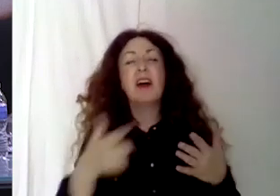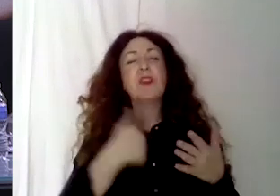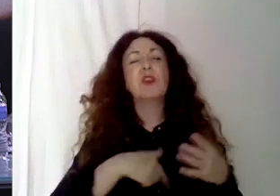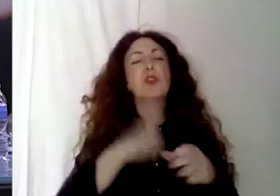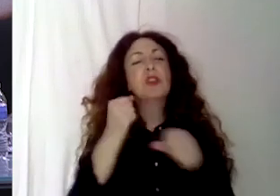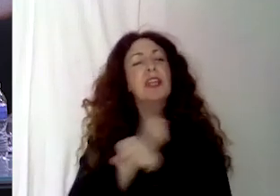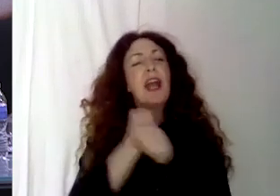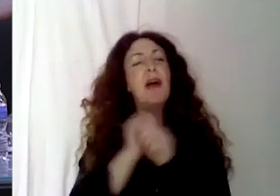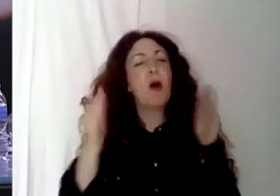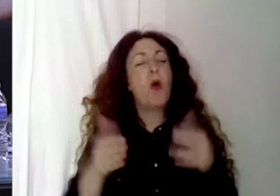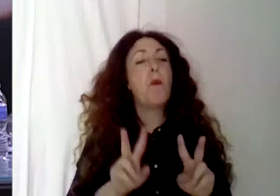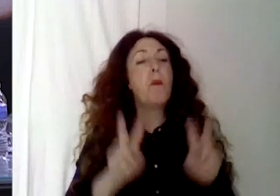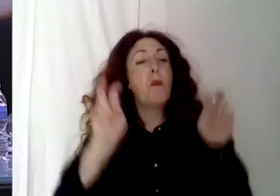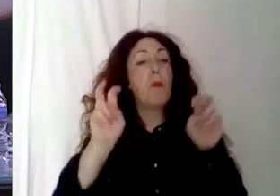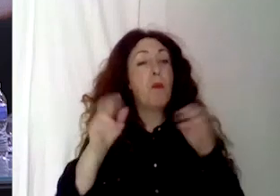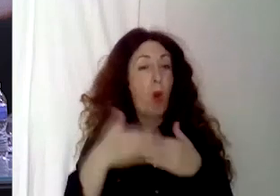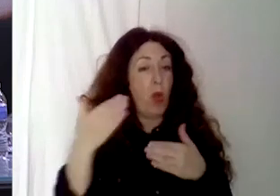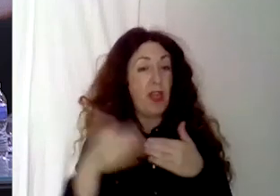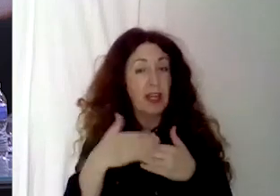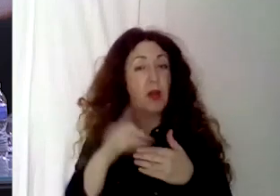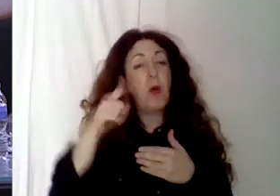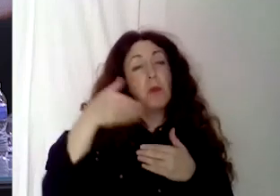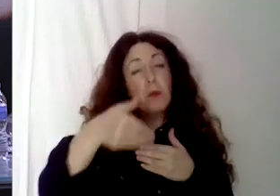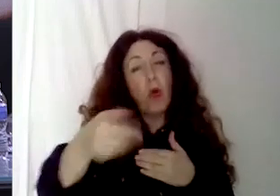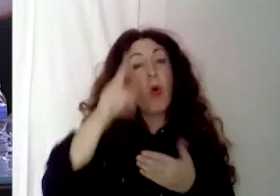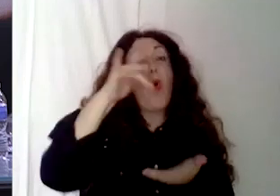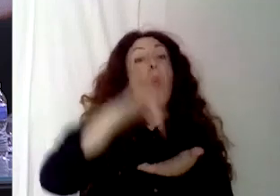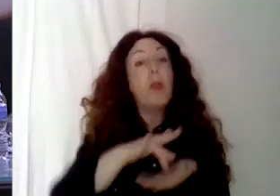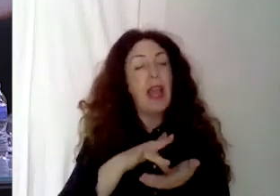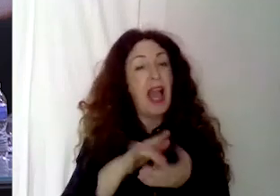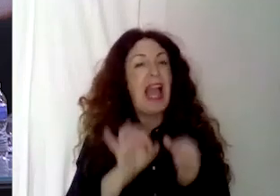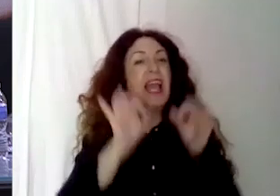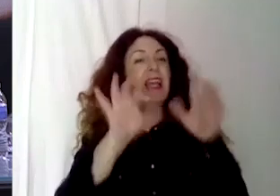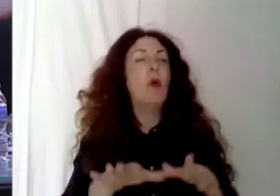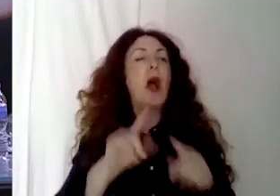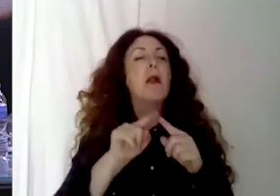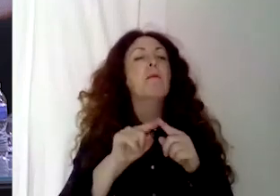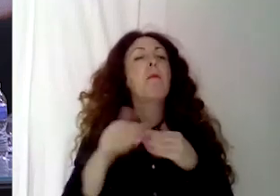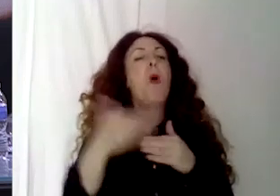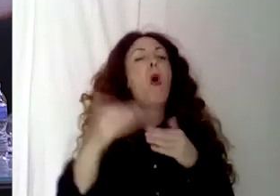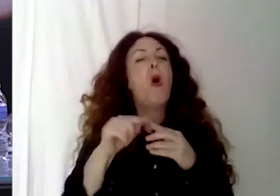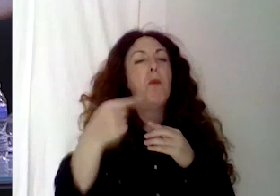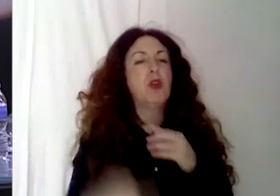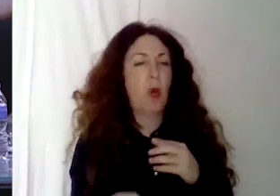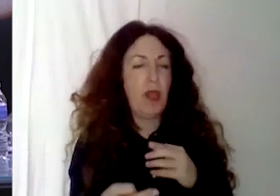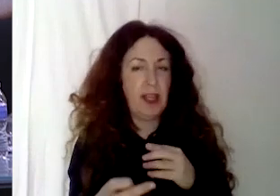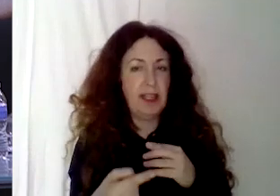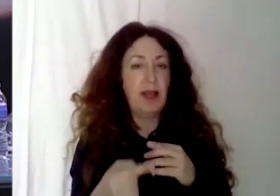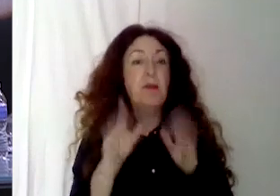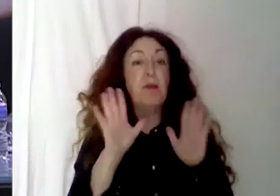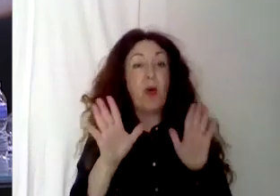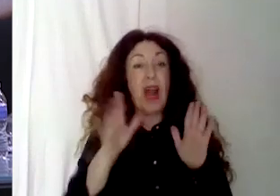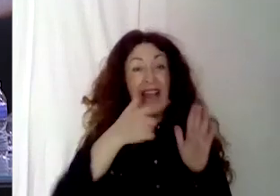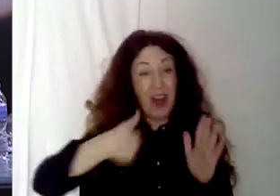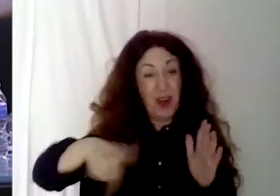posmodernidad. Podríamos hacer un día esto con la posmodernidad y veríamos qué pasaría, ¿no? Porque también entre nosotros hay